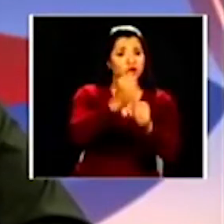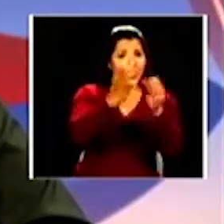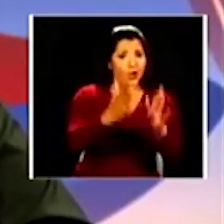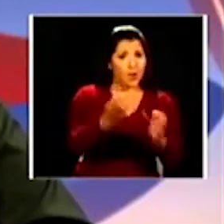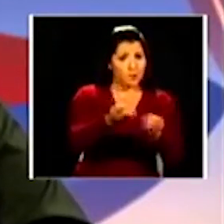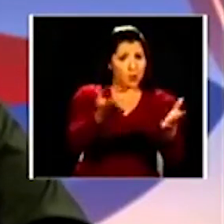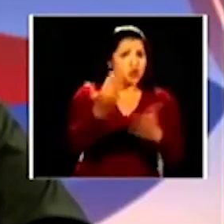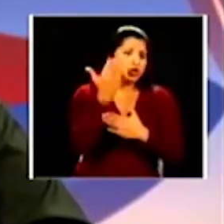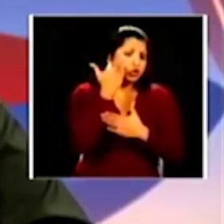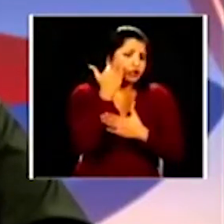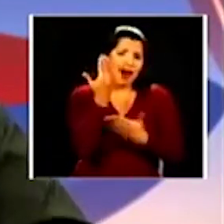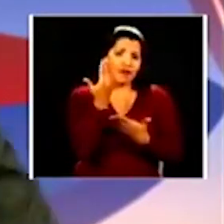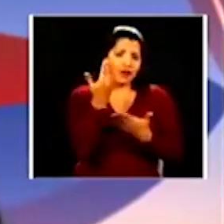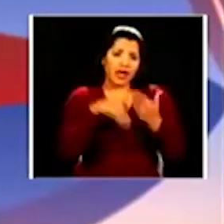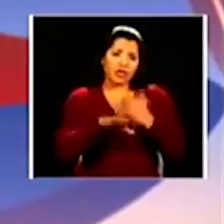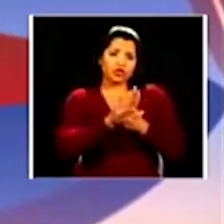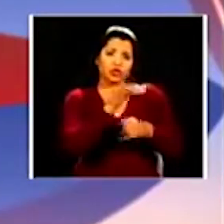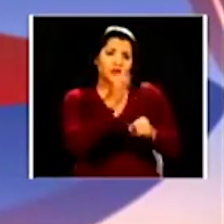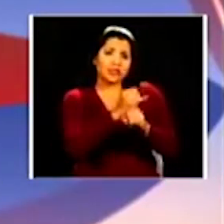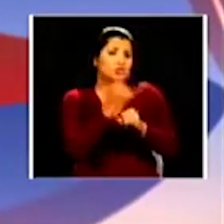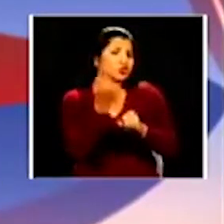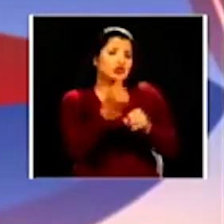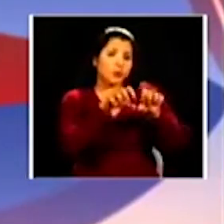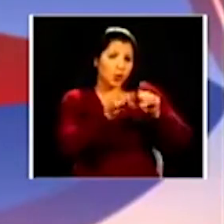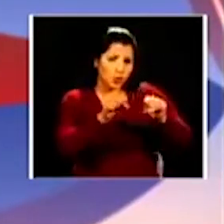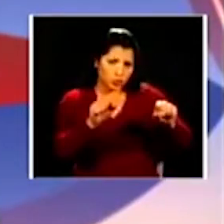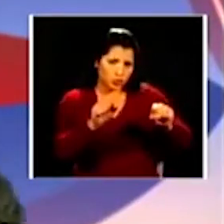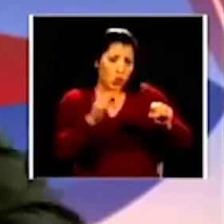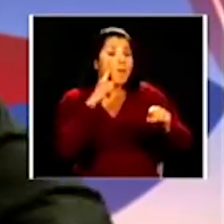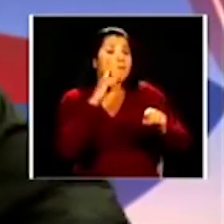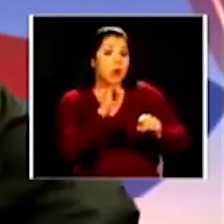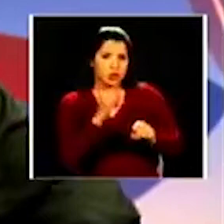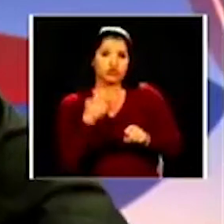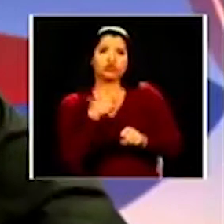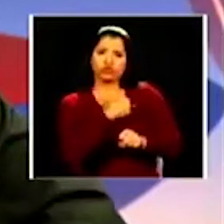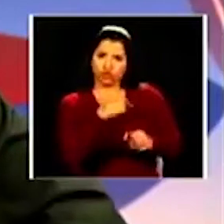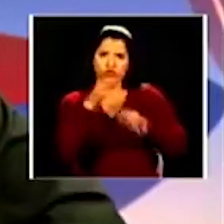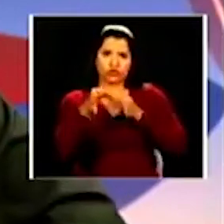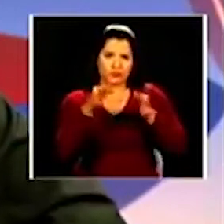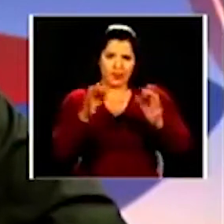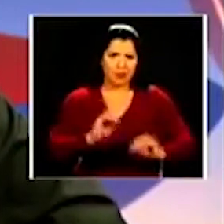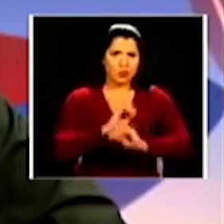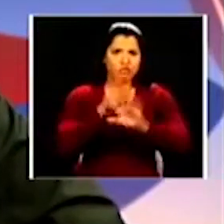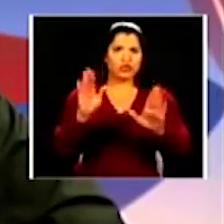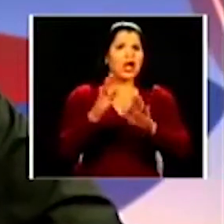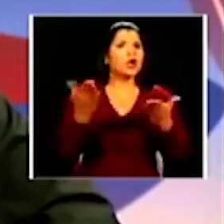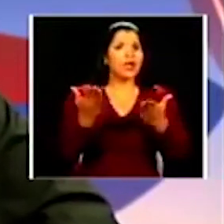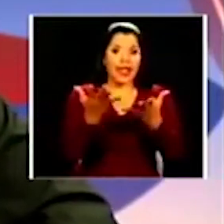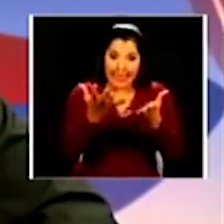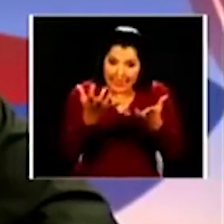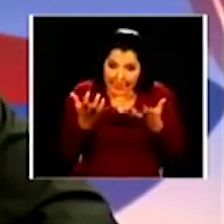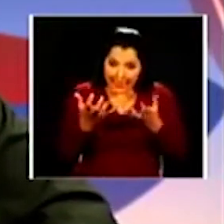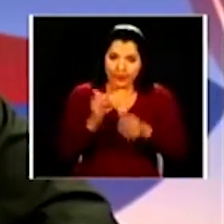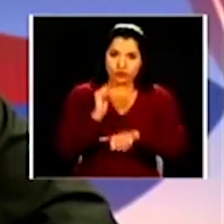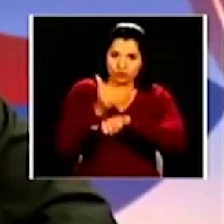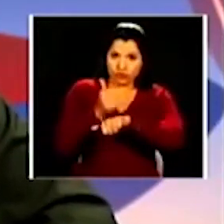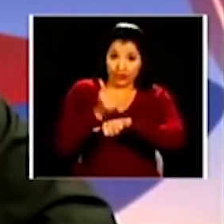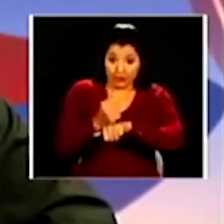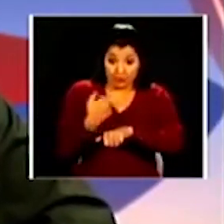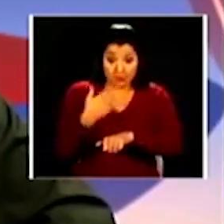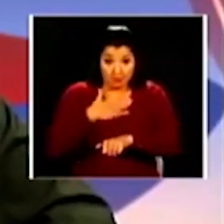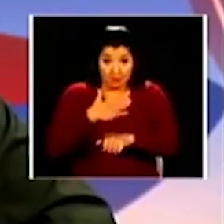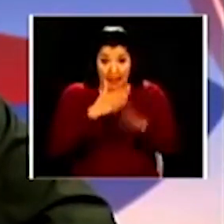acto de corrupción en sus instituciones, y por eso nosotros hemos dicho claramente que estableceremos desde Casa Presidencial, y lo dice nuestro plan de